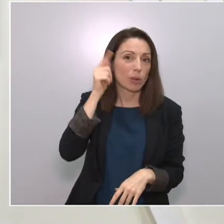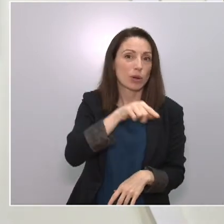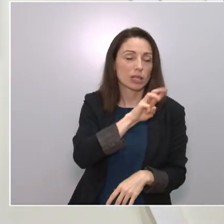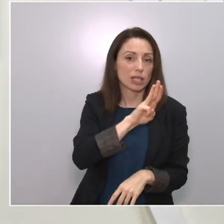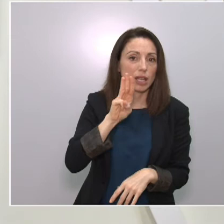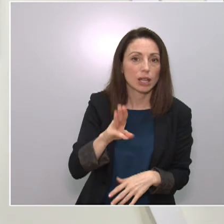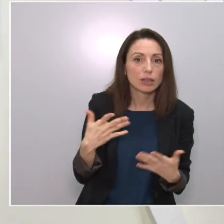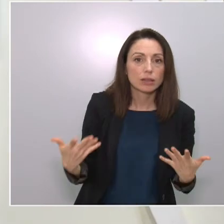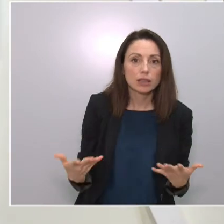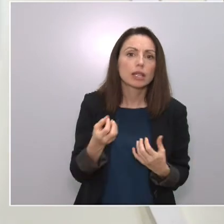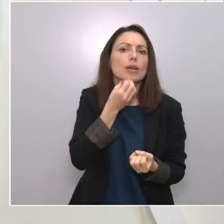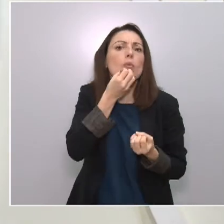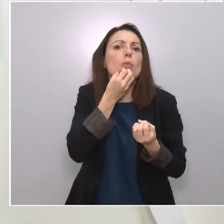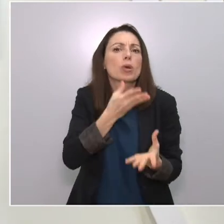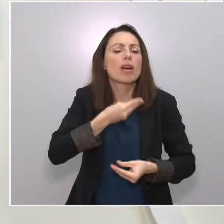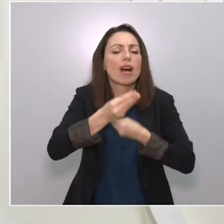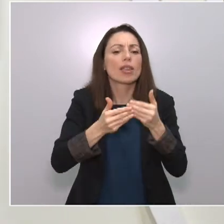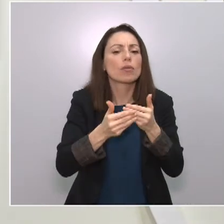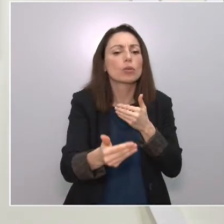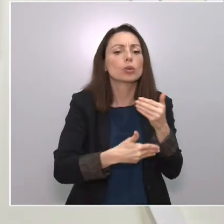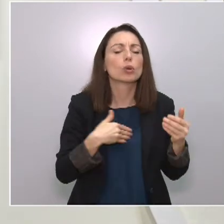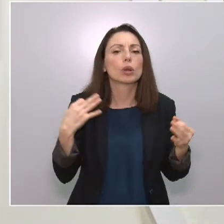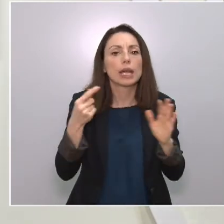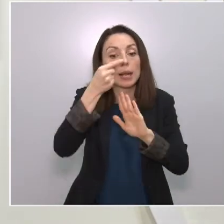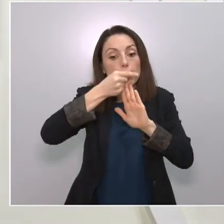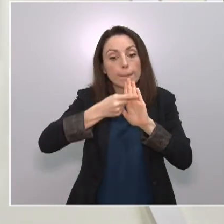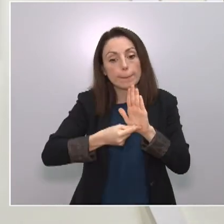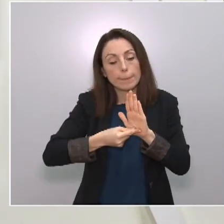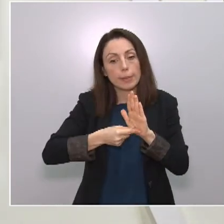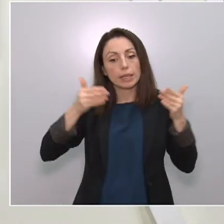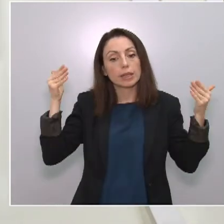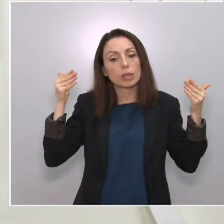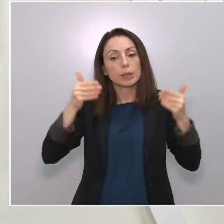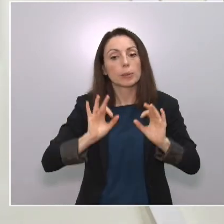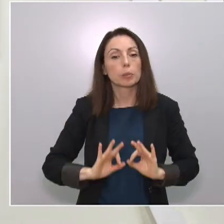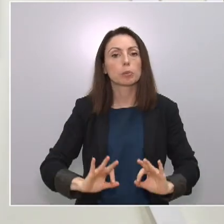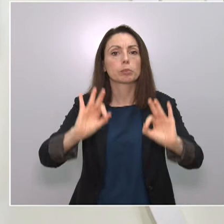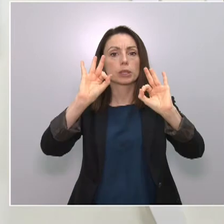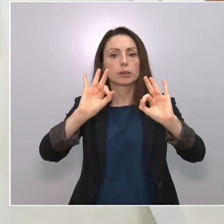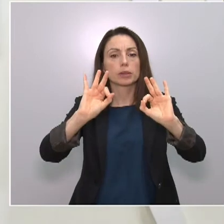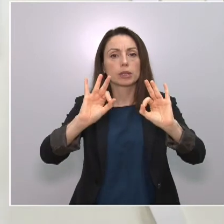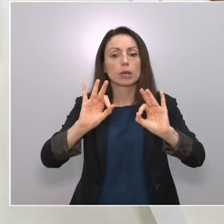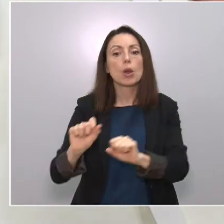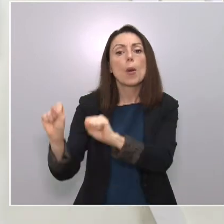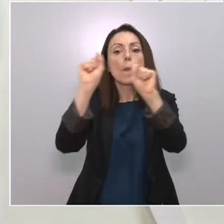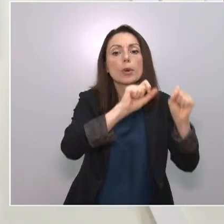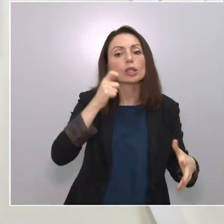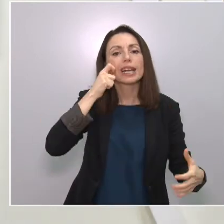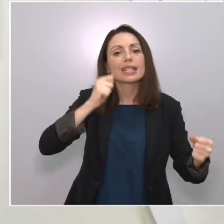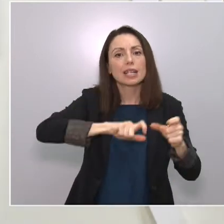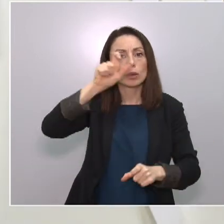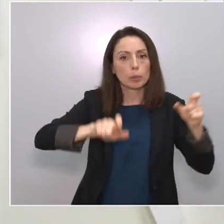cuál es su hoja de ruta y qué es lo que quiere hacer. Aquellas medidas que vayan dirigidas exclusivamente a proteger la salud